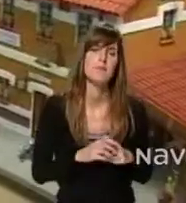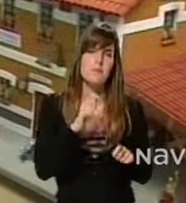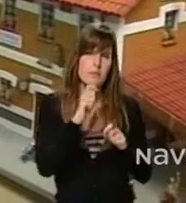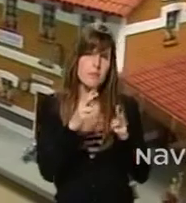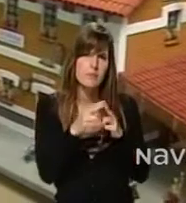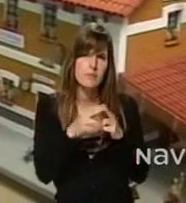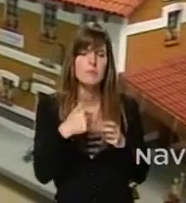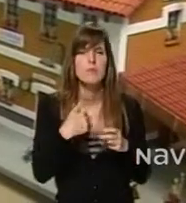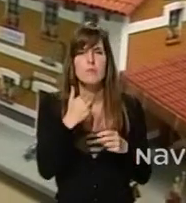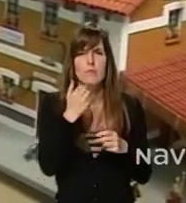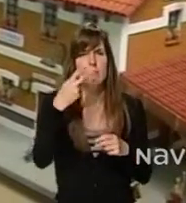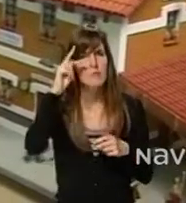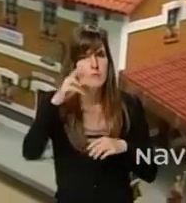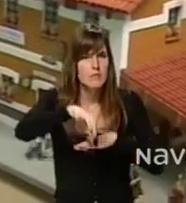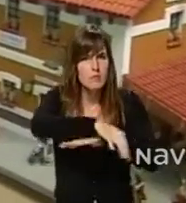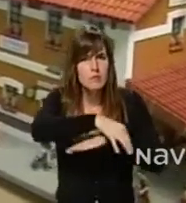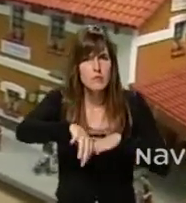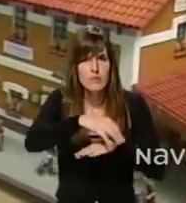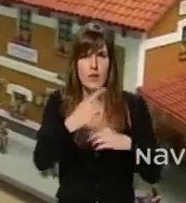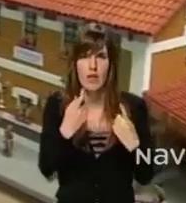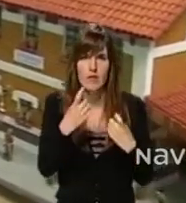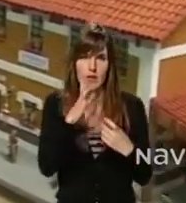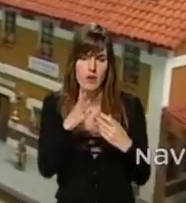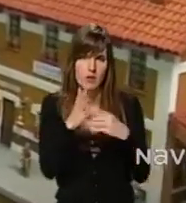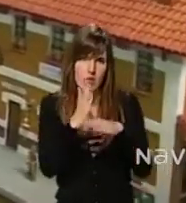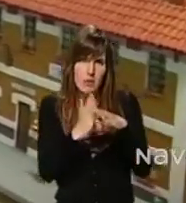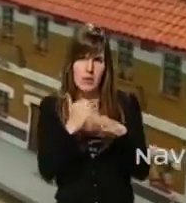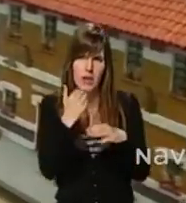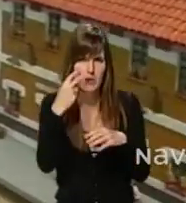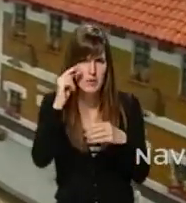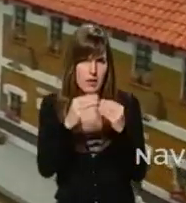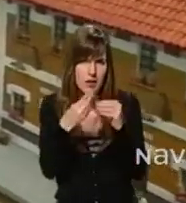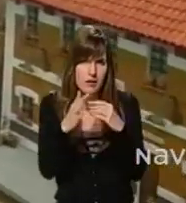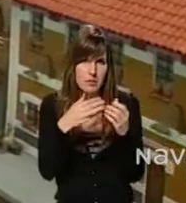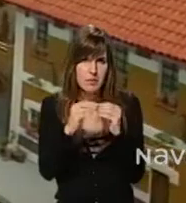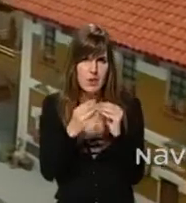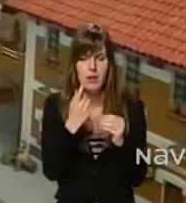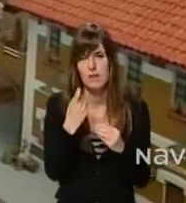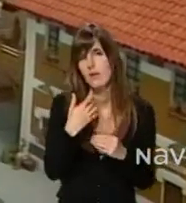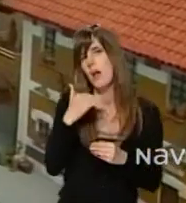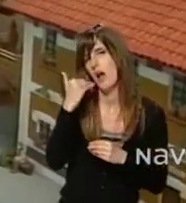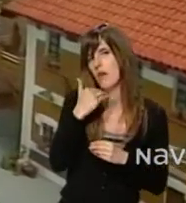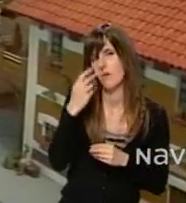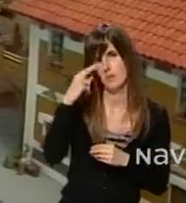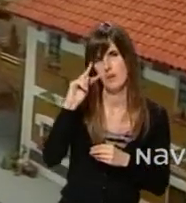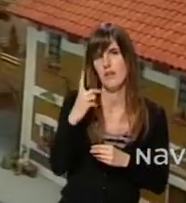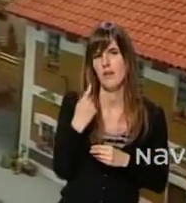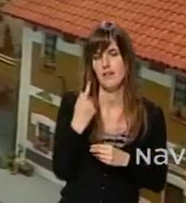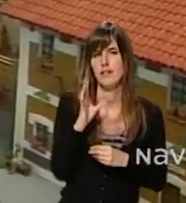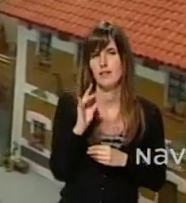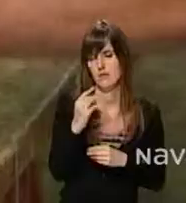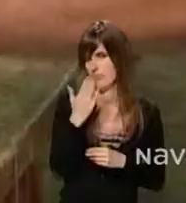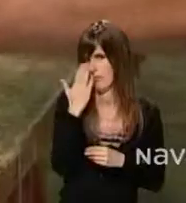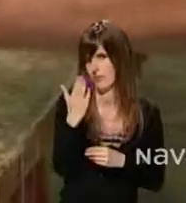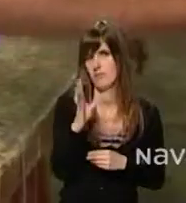tener conocimientos a la hora de trabajar con estos materiales? Pues hombre, un poco, sí, te voy a decir la